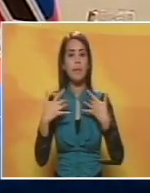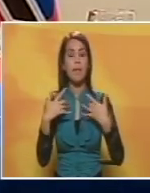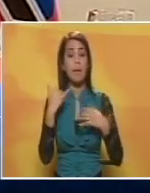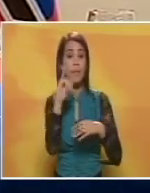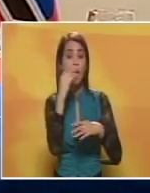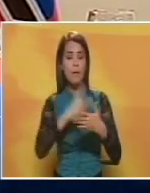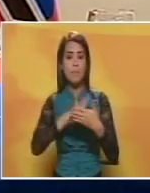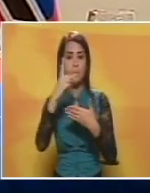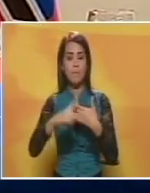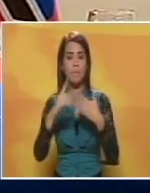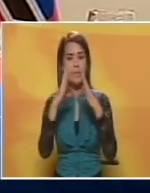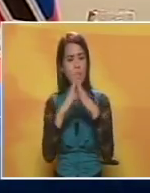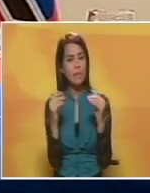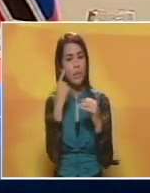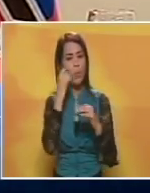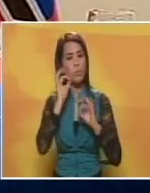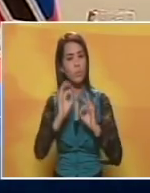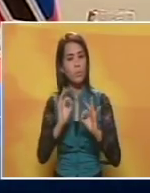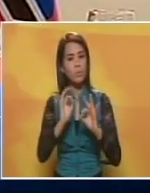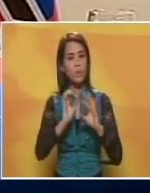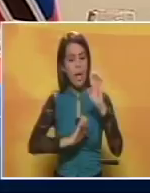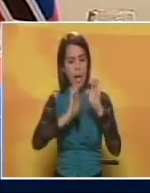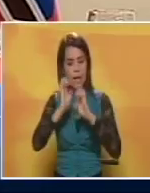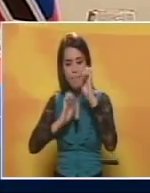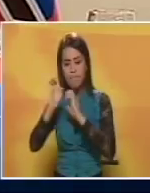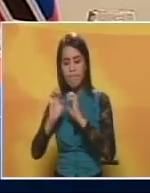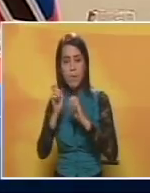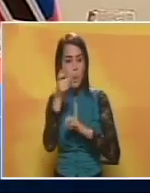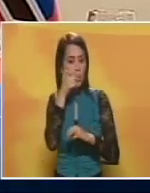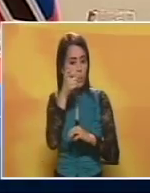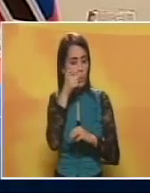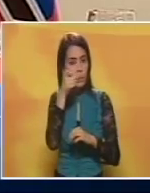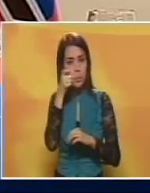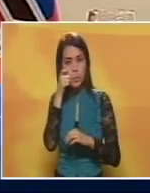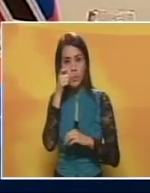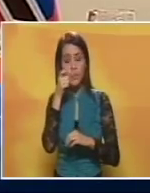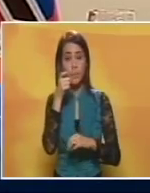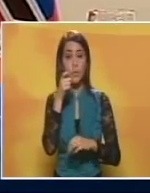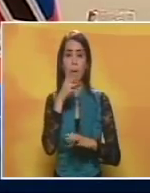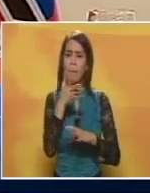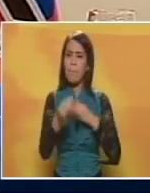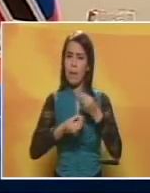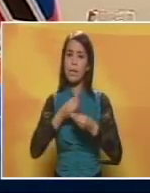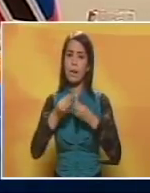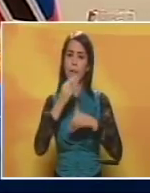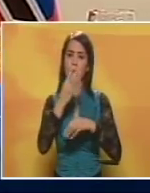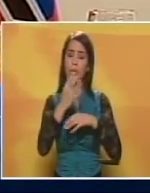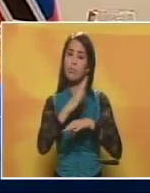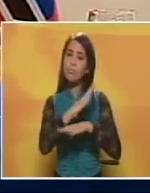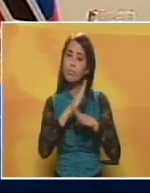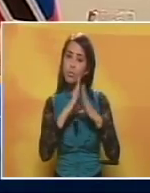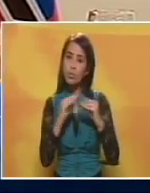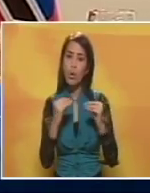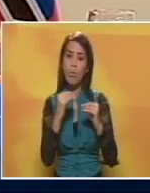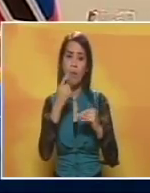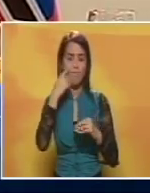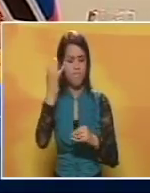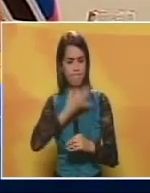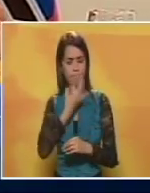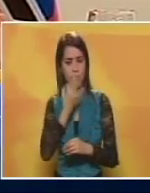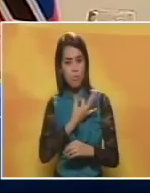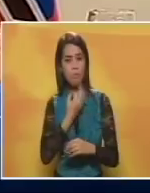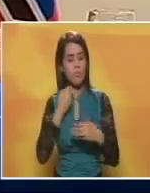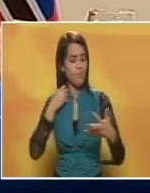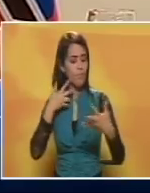programadas y en todas hemos venido monitoreando, vigilantes, para que se cumpla con la mayor celeridad, la